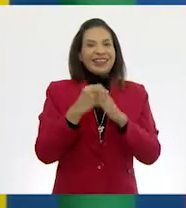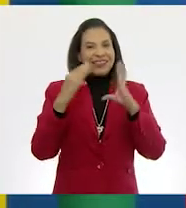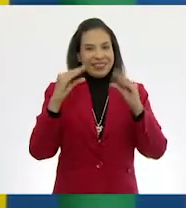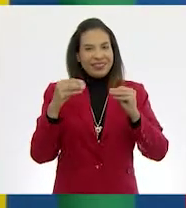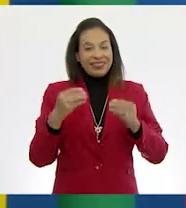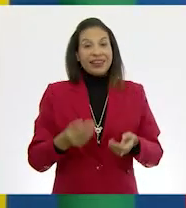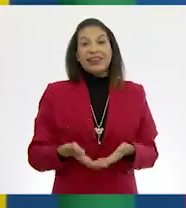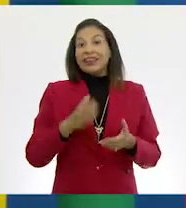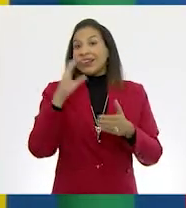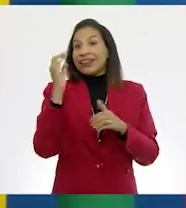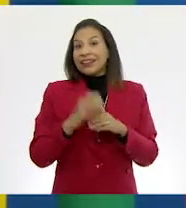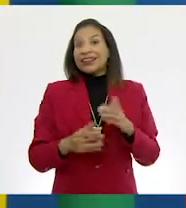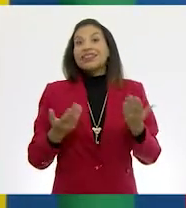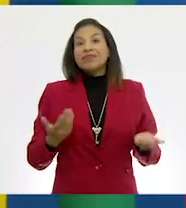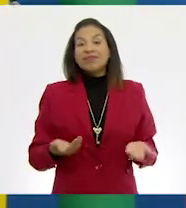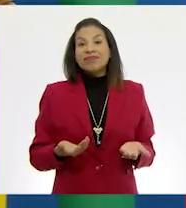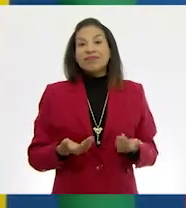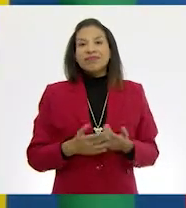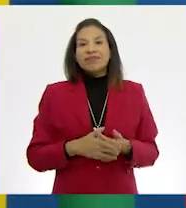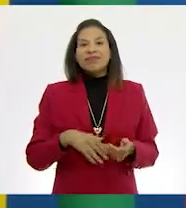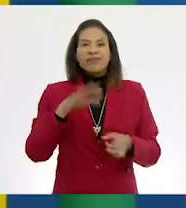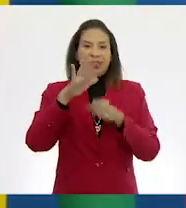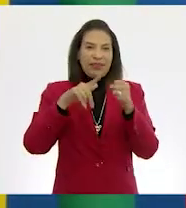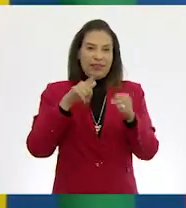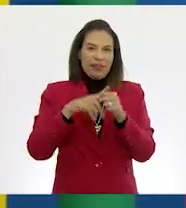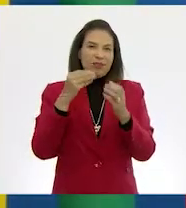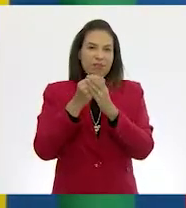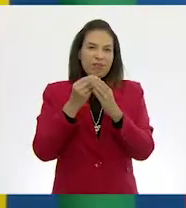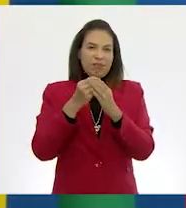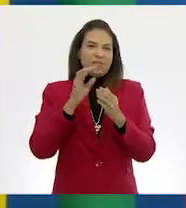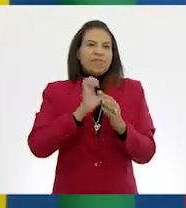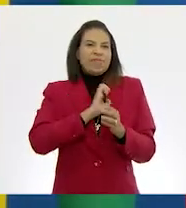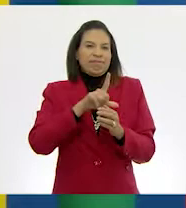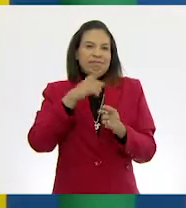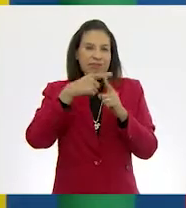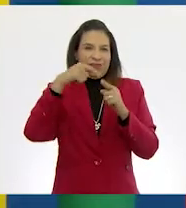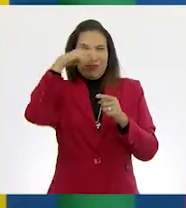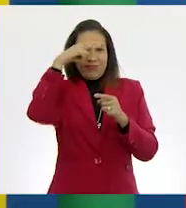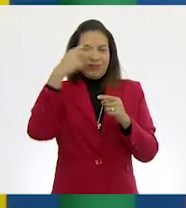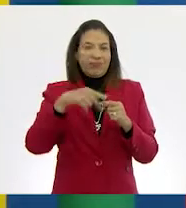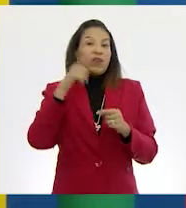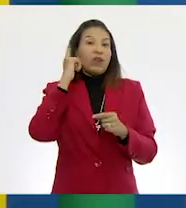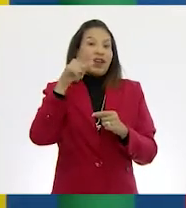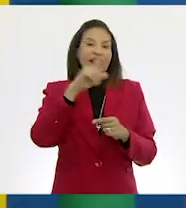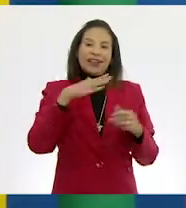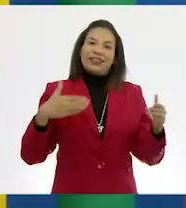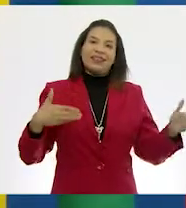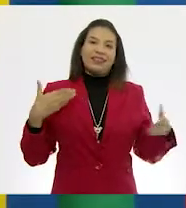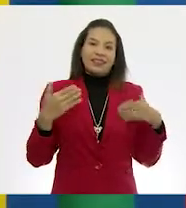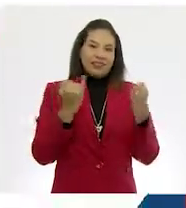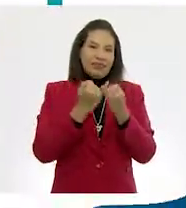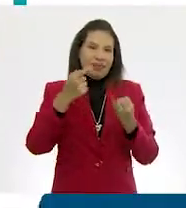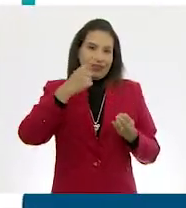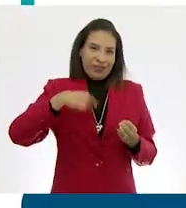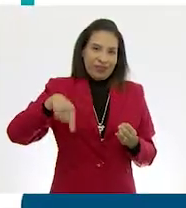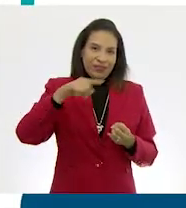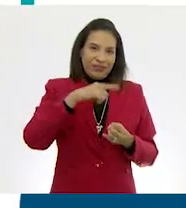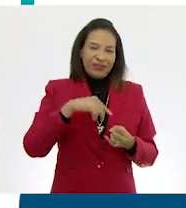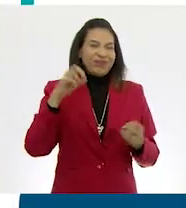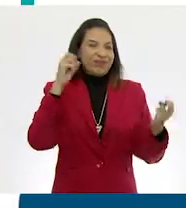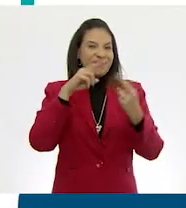clase hemos terminado con especies endémicas de mexico espero que lo hayan disfrutado tanto como nosotros